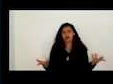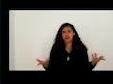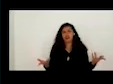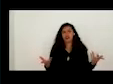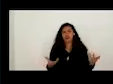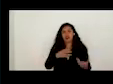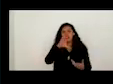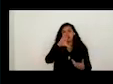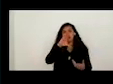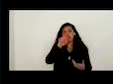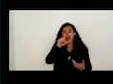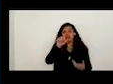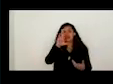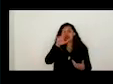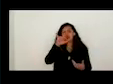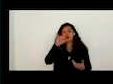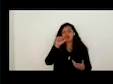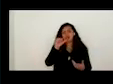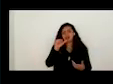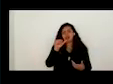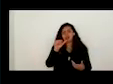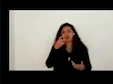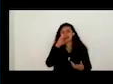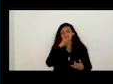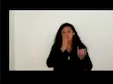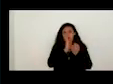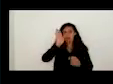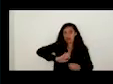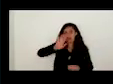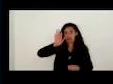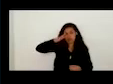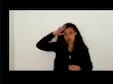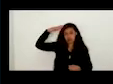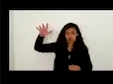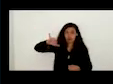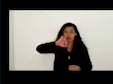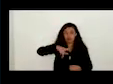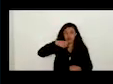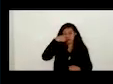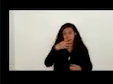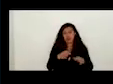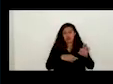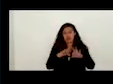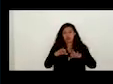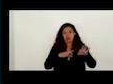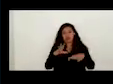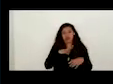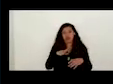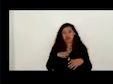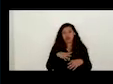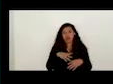calorías en ocasiones es muy similar a la de un adulto que tiene un trabajo activo y un poquito